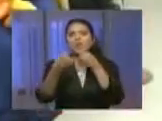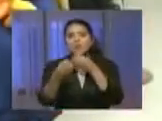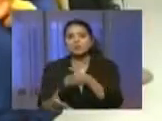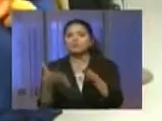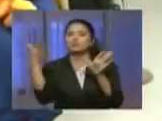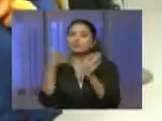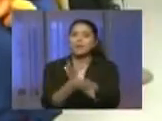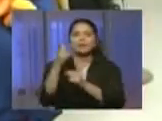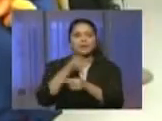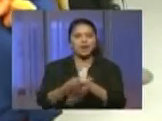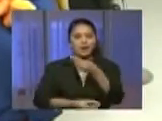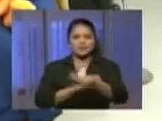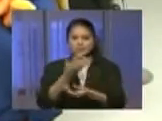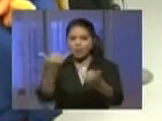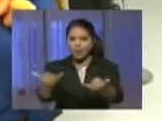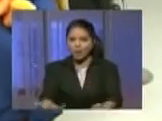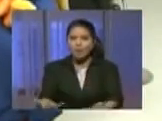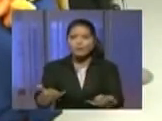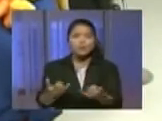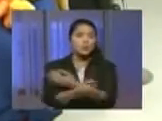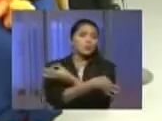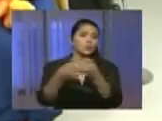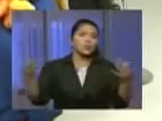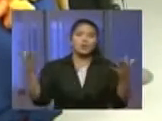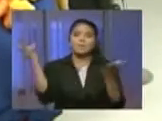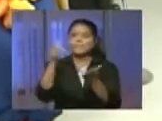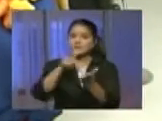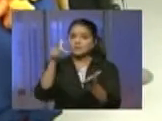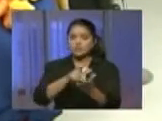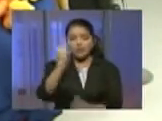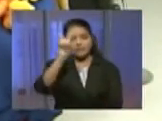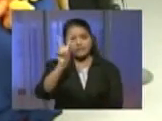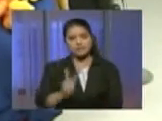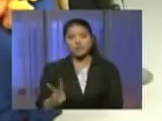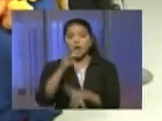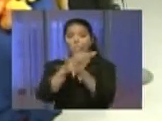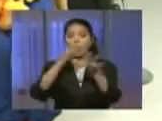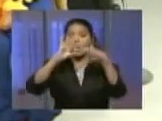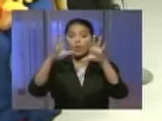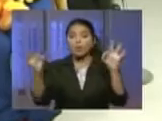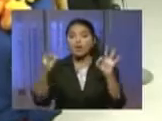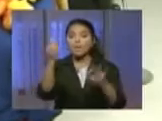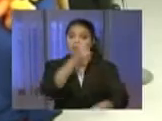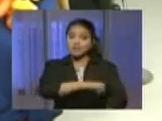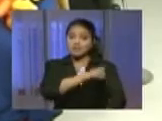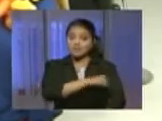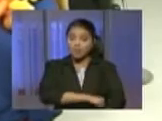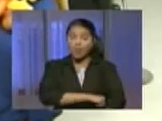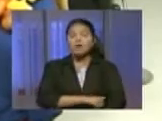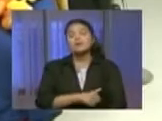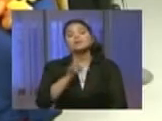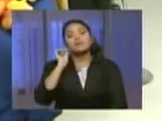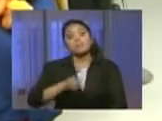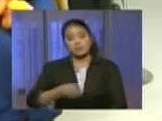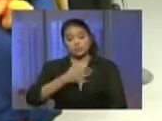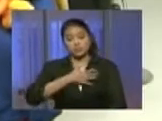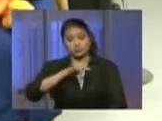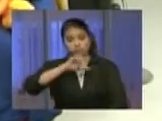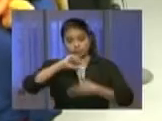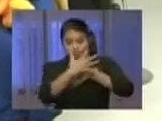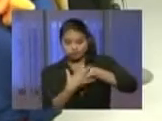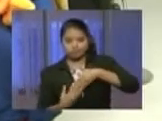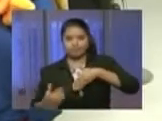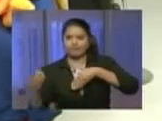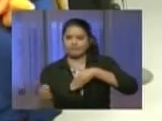que hemos estado haciendo en esta magnífica participación de Venezuela en los Juegos Olímpicos río 2016 de lo cual además como suramericano estamos